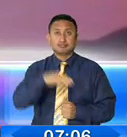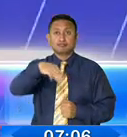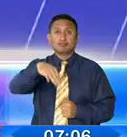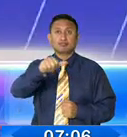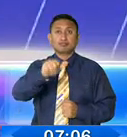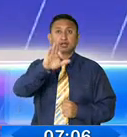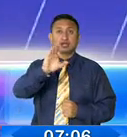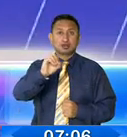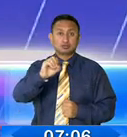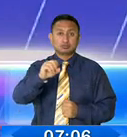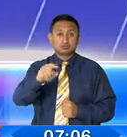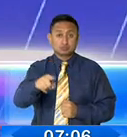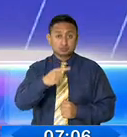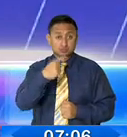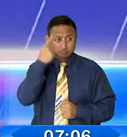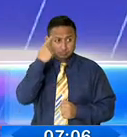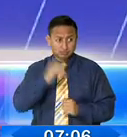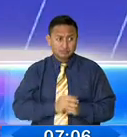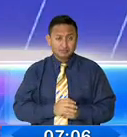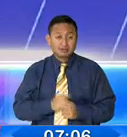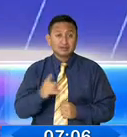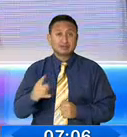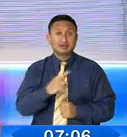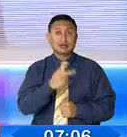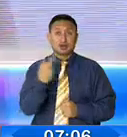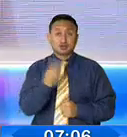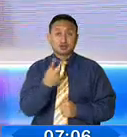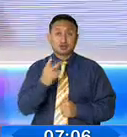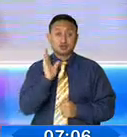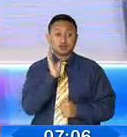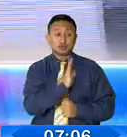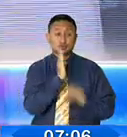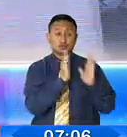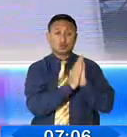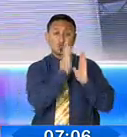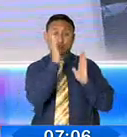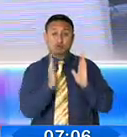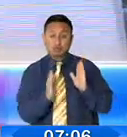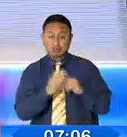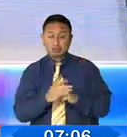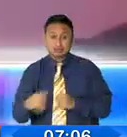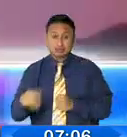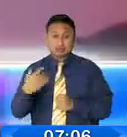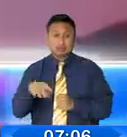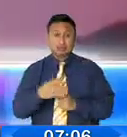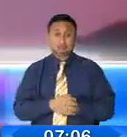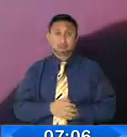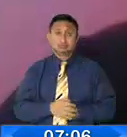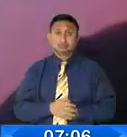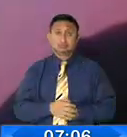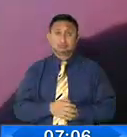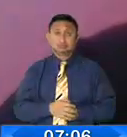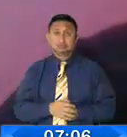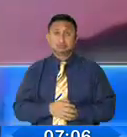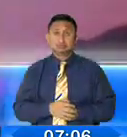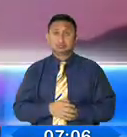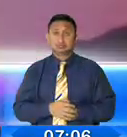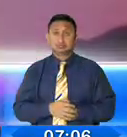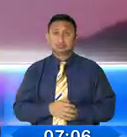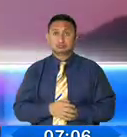tiene la certeza que la imagen que presentaron los candidatos fue decisivo. El anticorreísmo y el